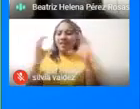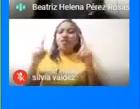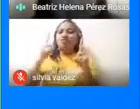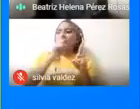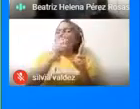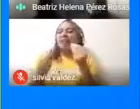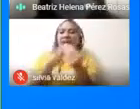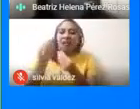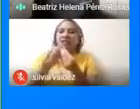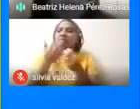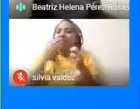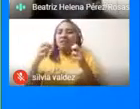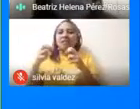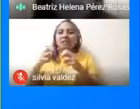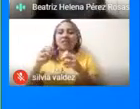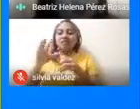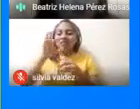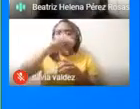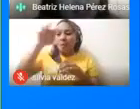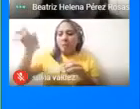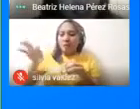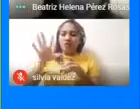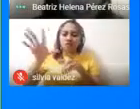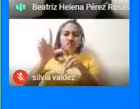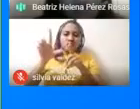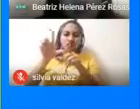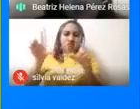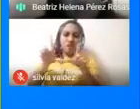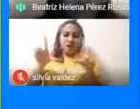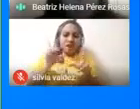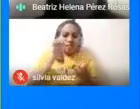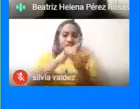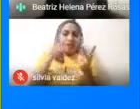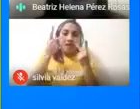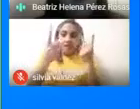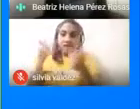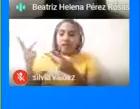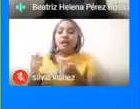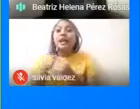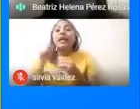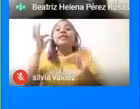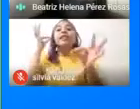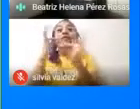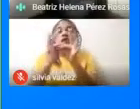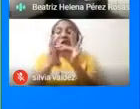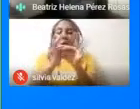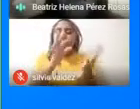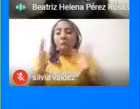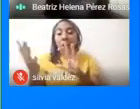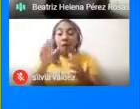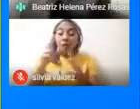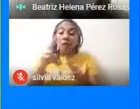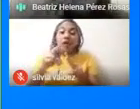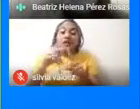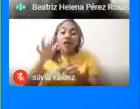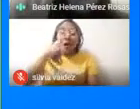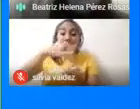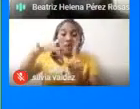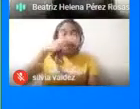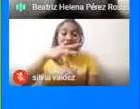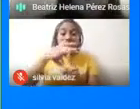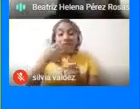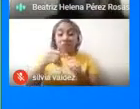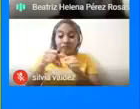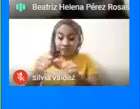pues las sinergias dentro de las actividades de un territorio, y pues ese enfoque medioambiental y sostenible, y esto sí ya es una